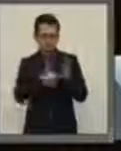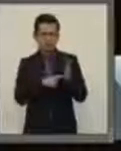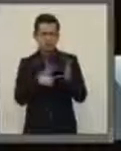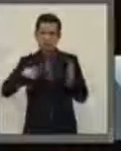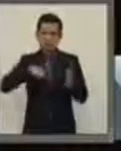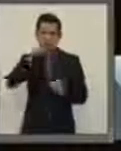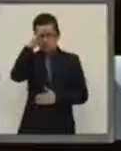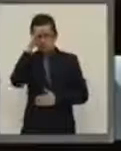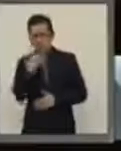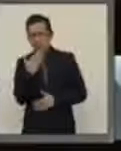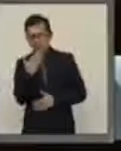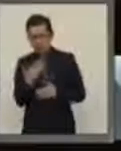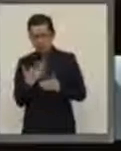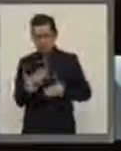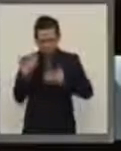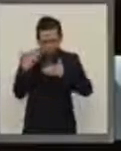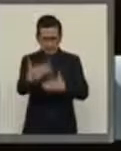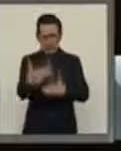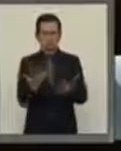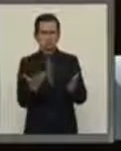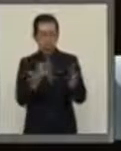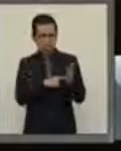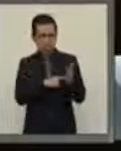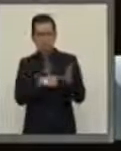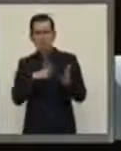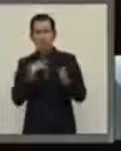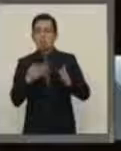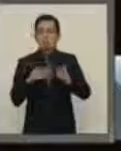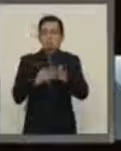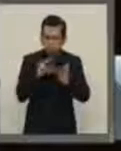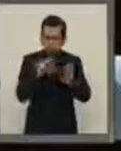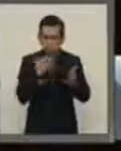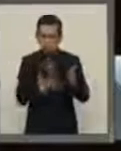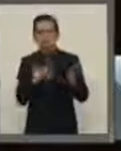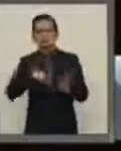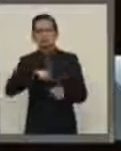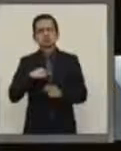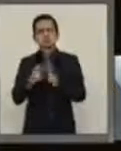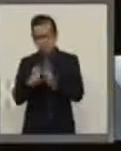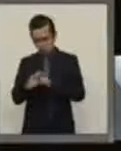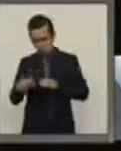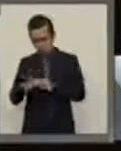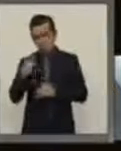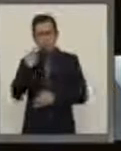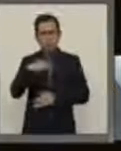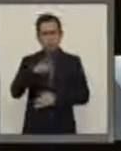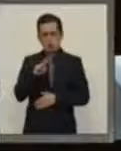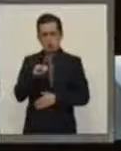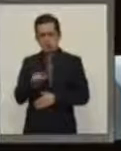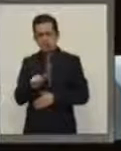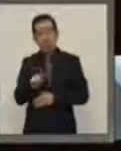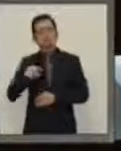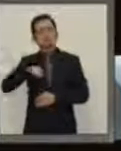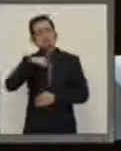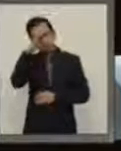gran avance. En Morena la concebimos como el fruto de una larga y cansada lucha de